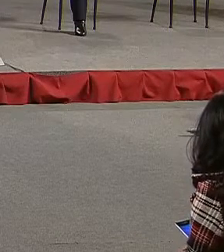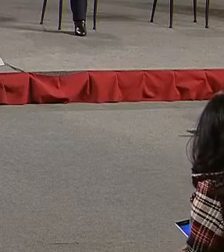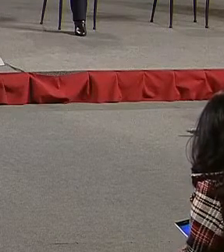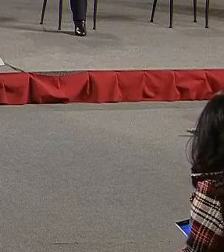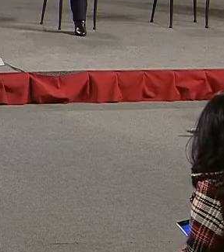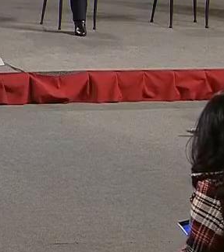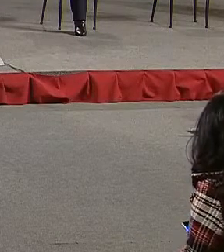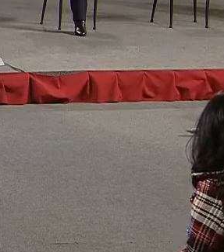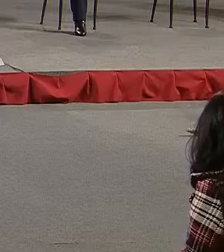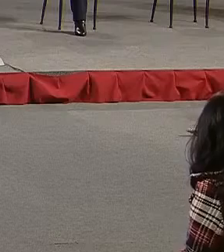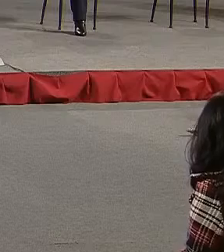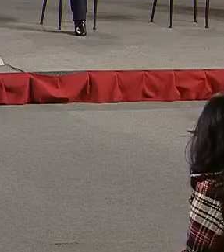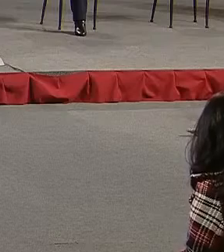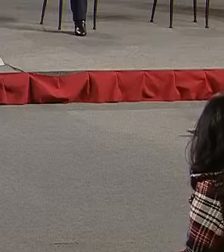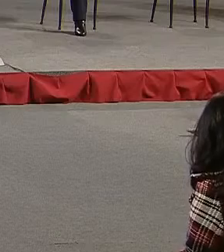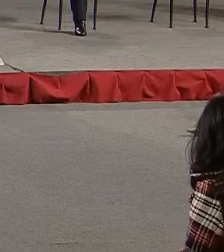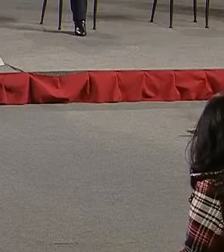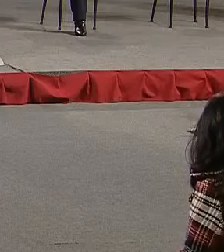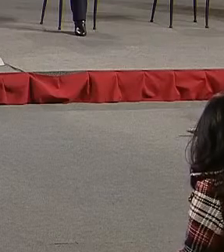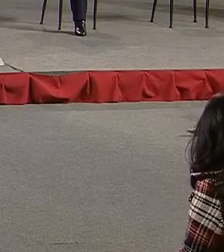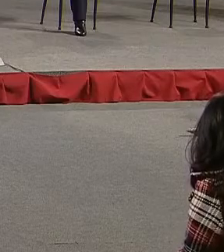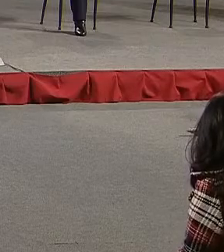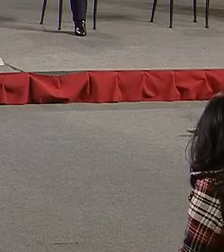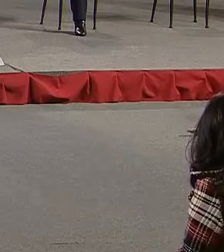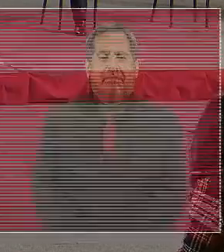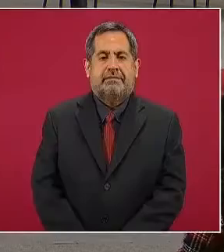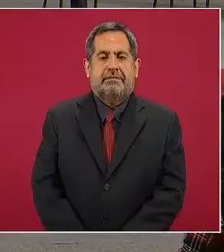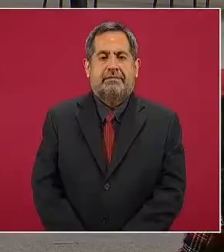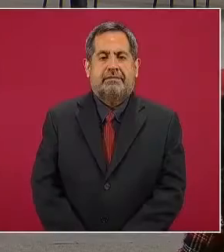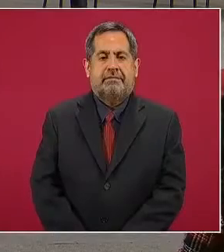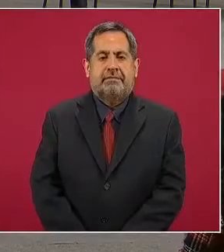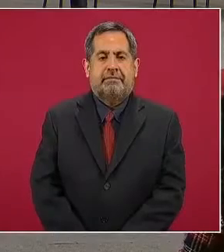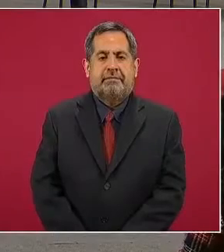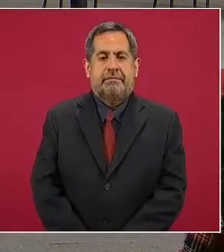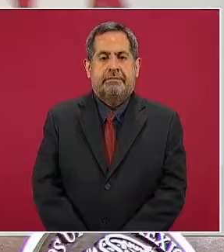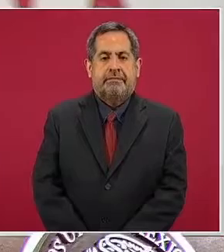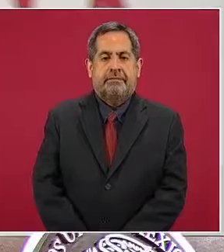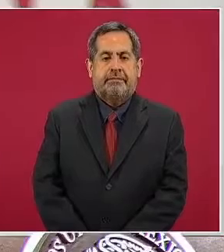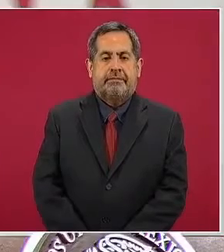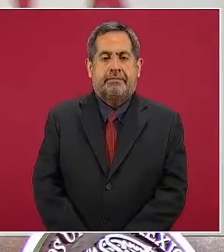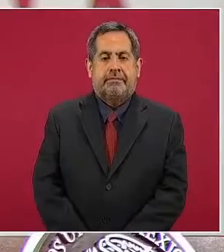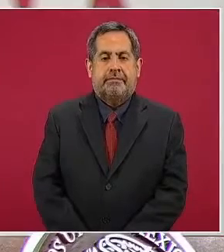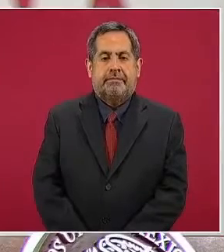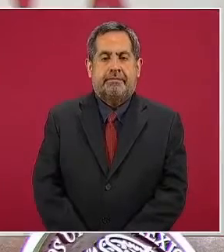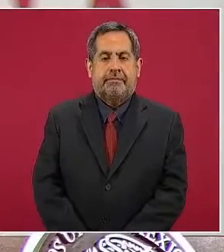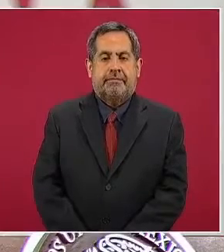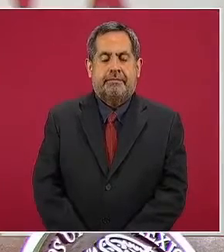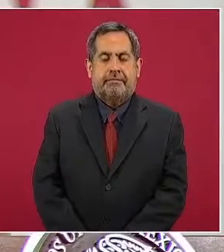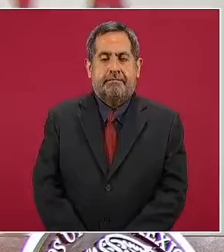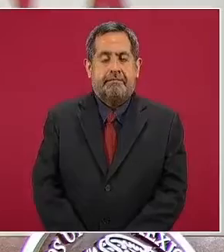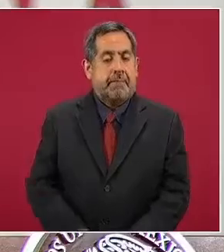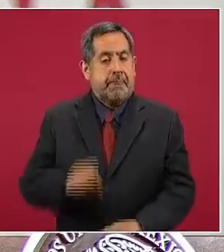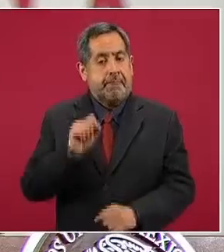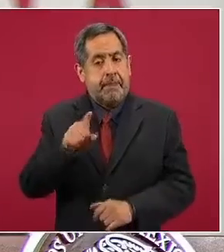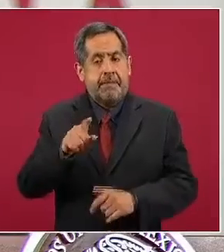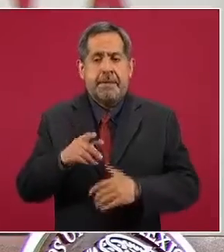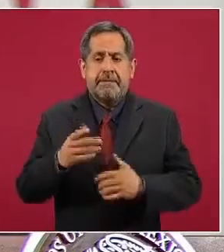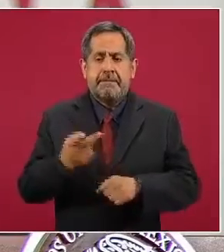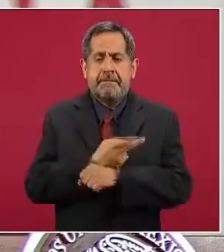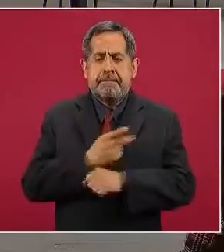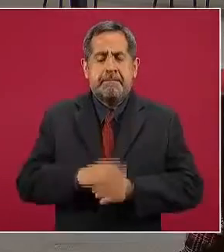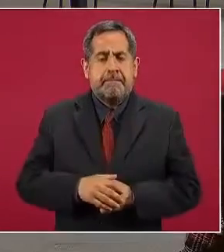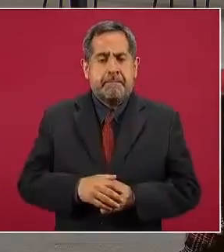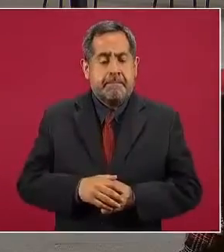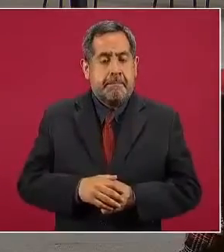1993. En el momento en que se firma el Tratado de Libre Comercio, esto dejó de operar. Además,